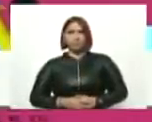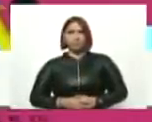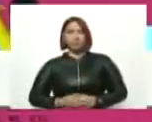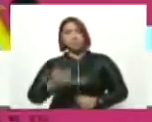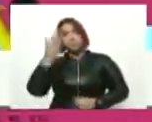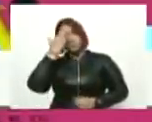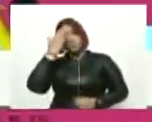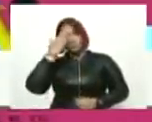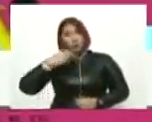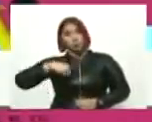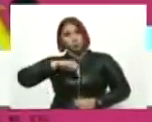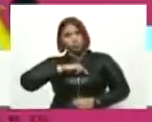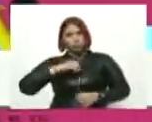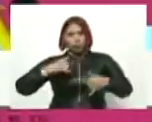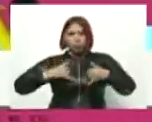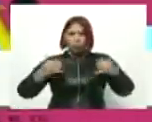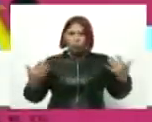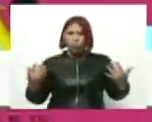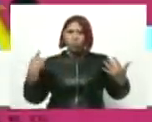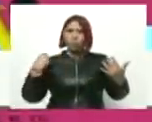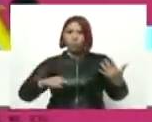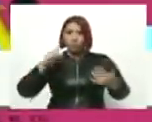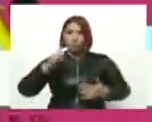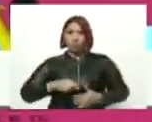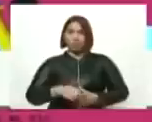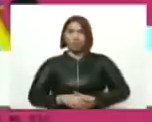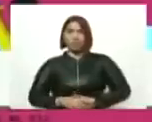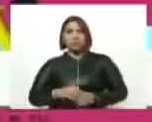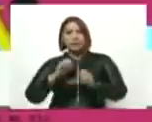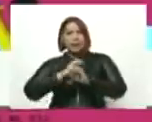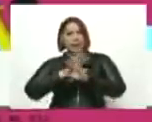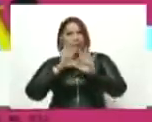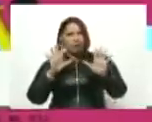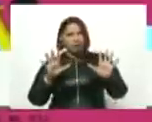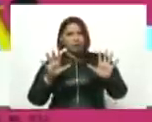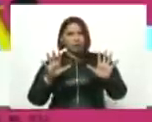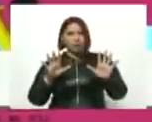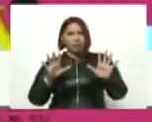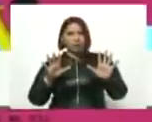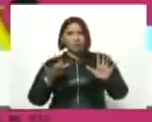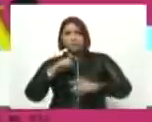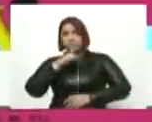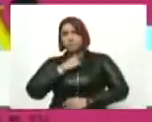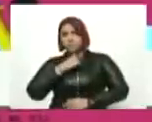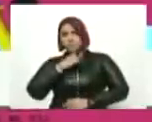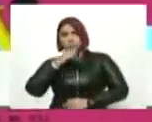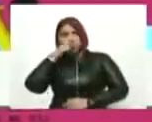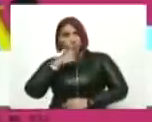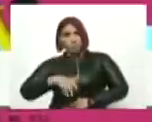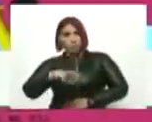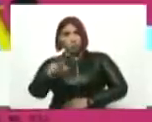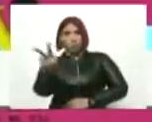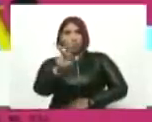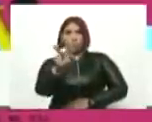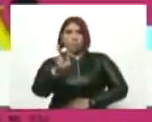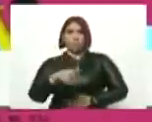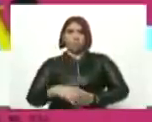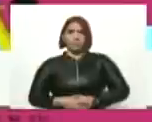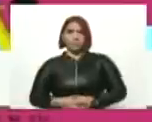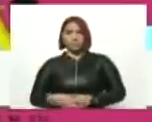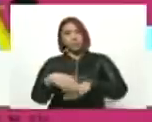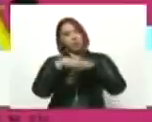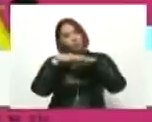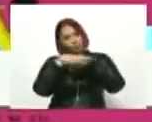Saber nosotros y tener claro que de la resistencia del pueblo de Venezuela,